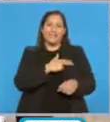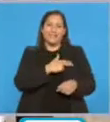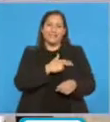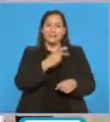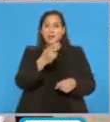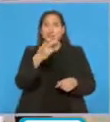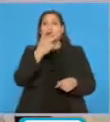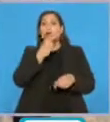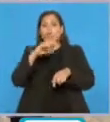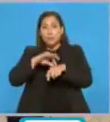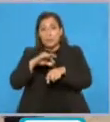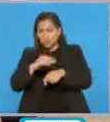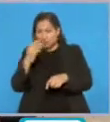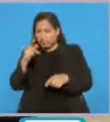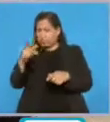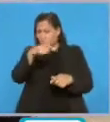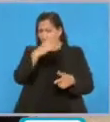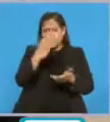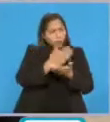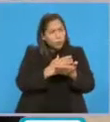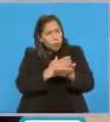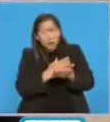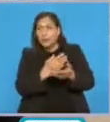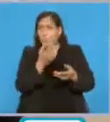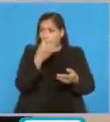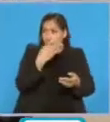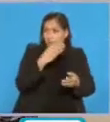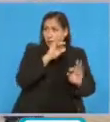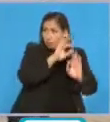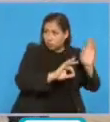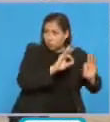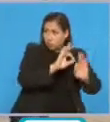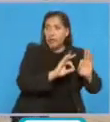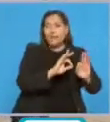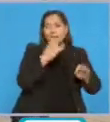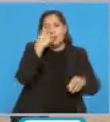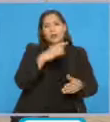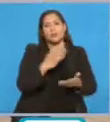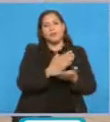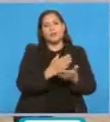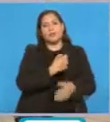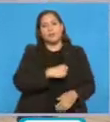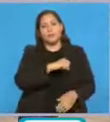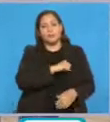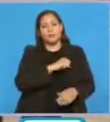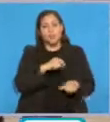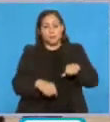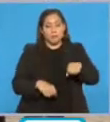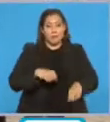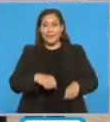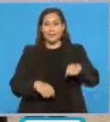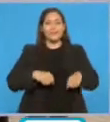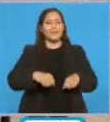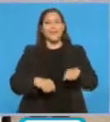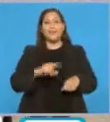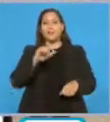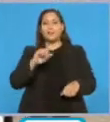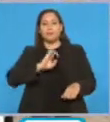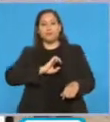un veterinario específico, él nos va diciendo qué es lo que tenemos que hacer con cada caballo para poderlo rehabilitar físicamente, y ya la parte del entrenamiento yo me